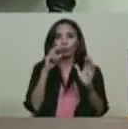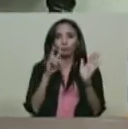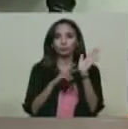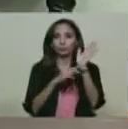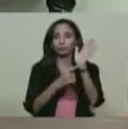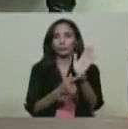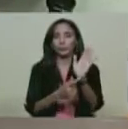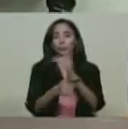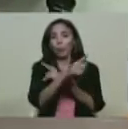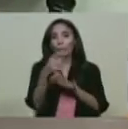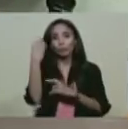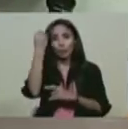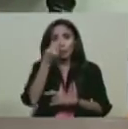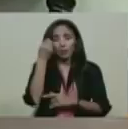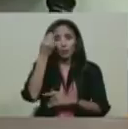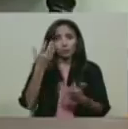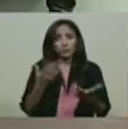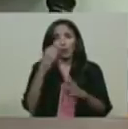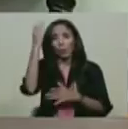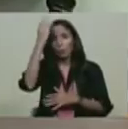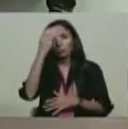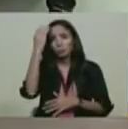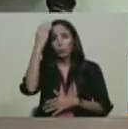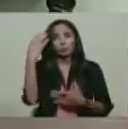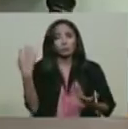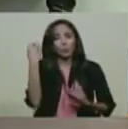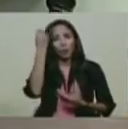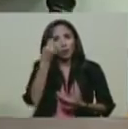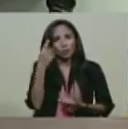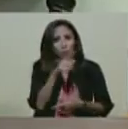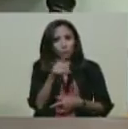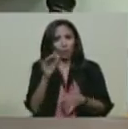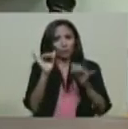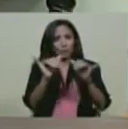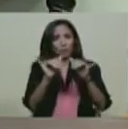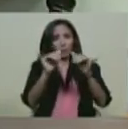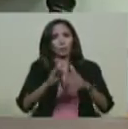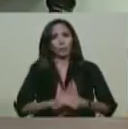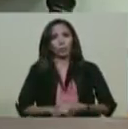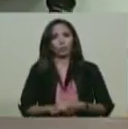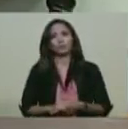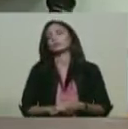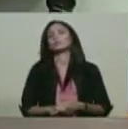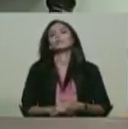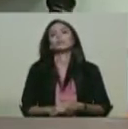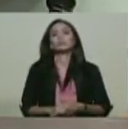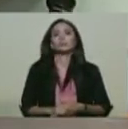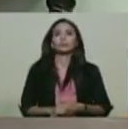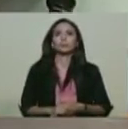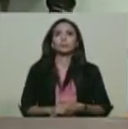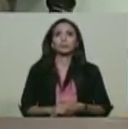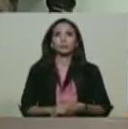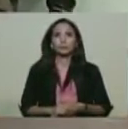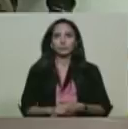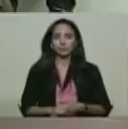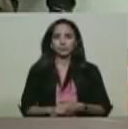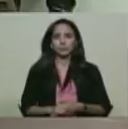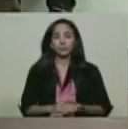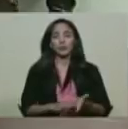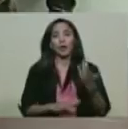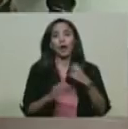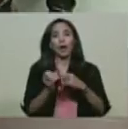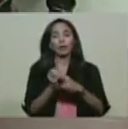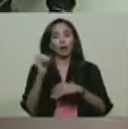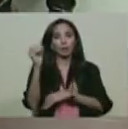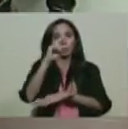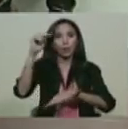cada quien saque sus propias conclusiones. Que cada quien saque sus propias conclusiones. La Asamblea Nacional, la